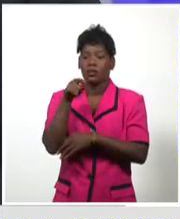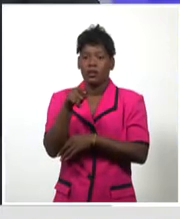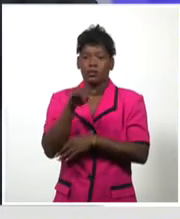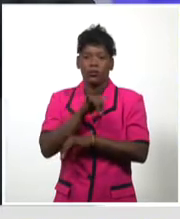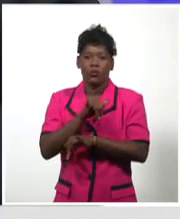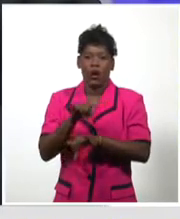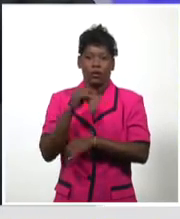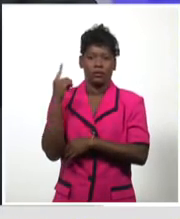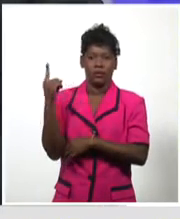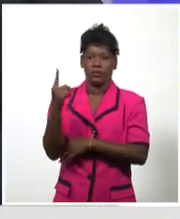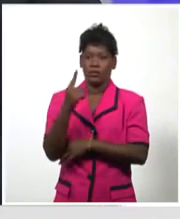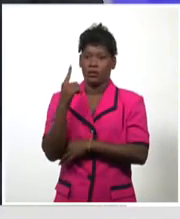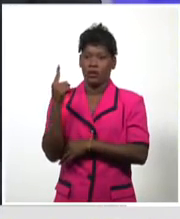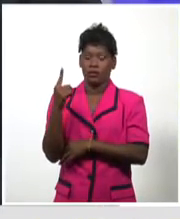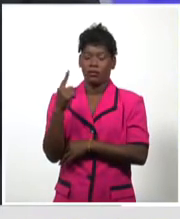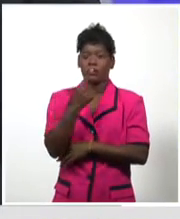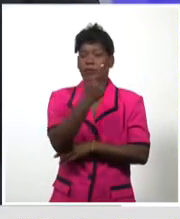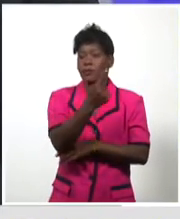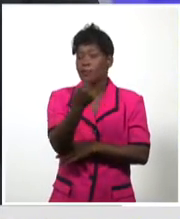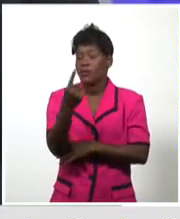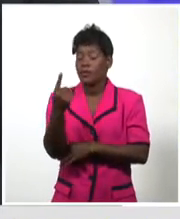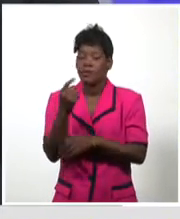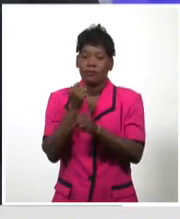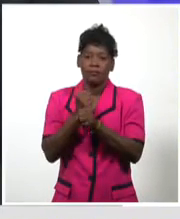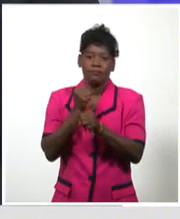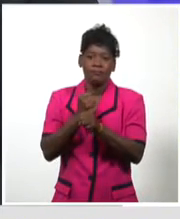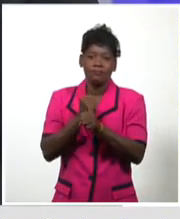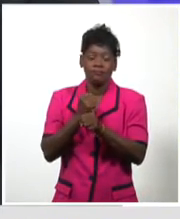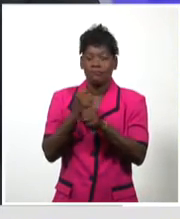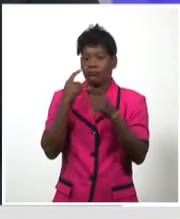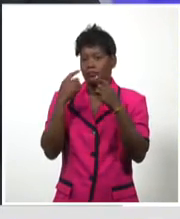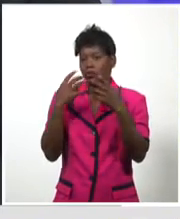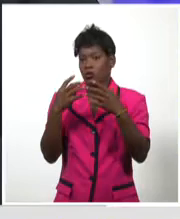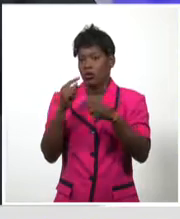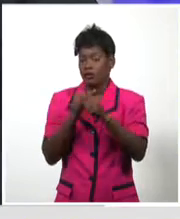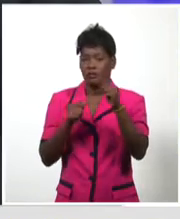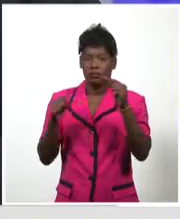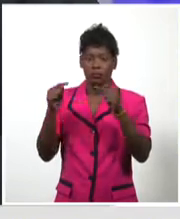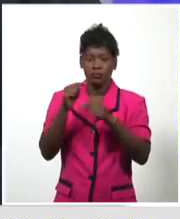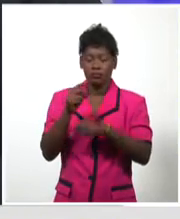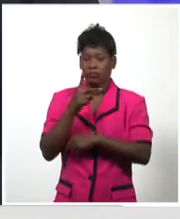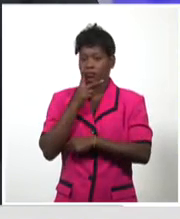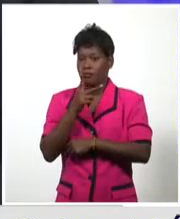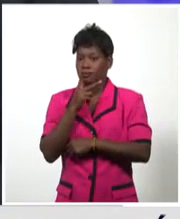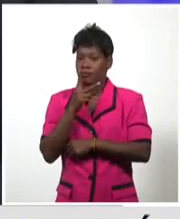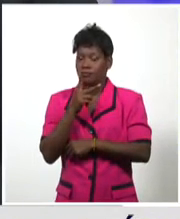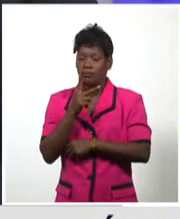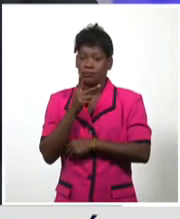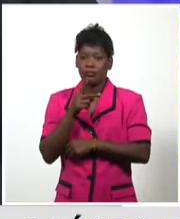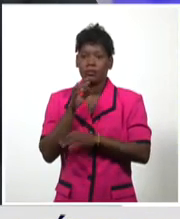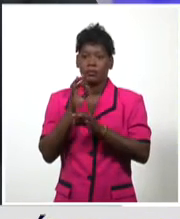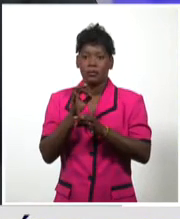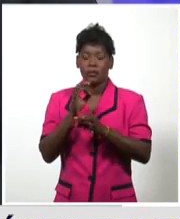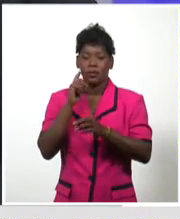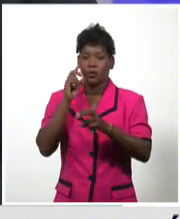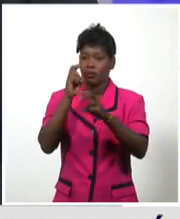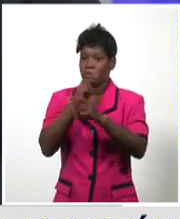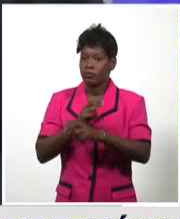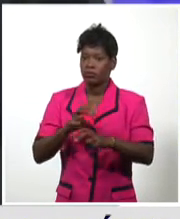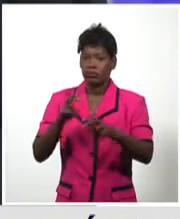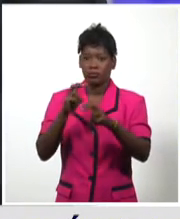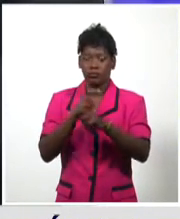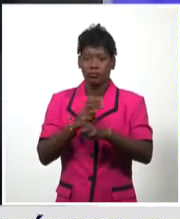que cada uno tiene un papel muy importante, además que jugar en cualquier tipo de análisis que se vaya a hacer. El instituto es